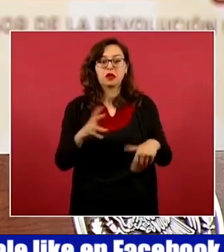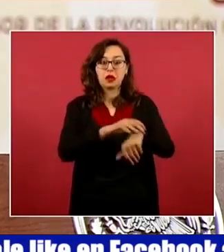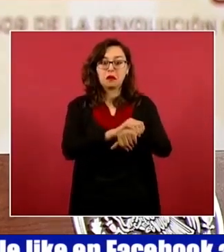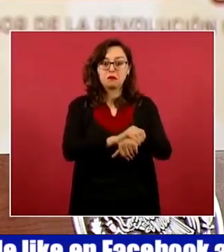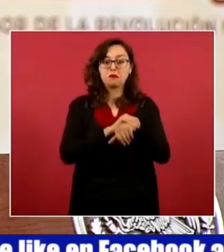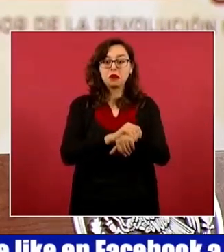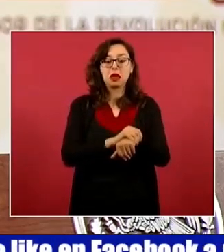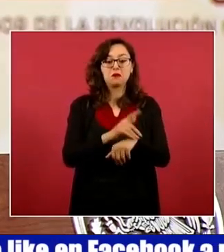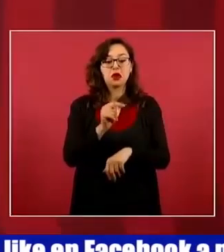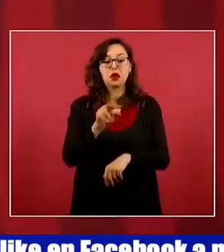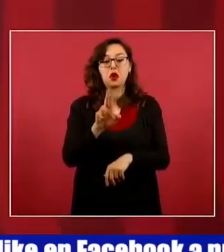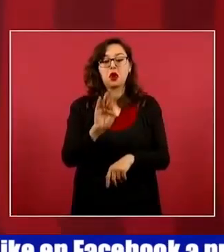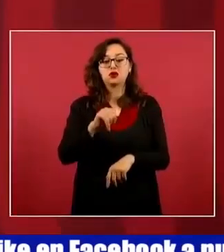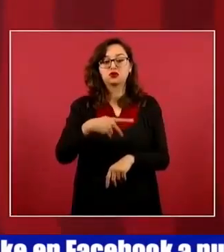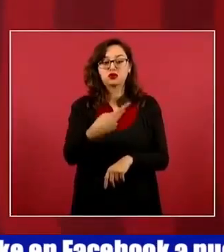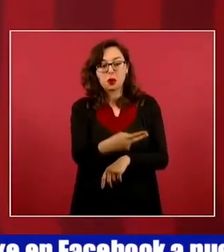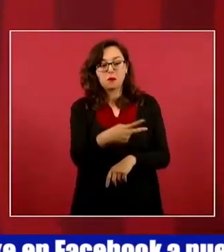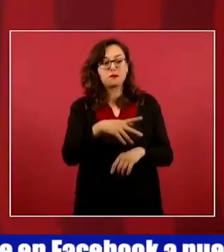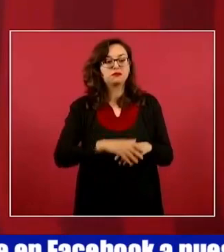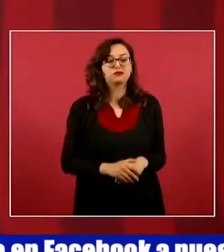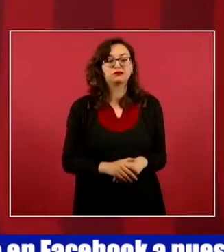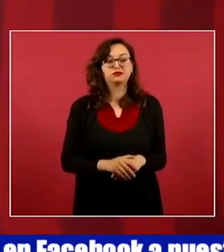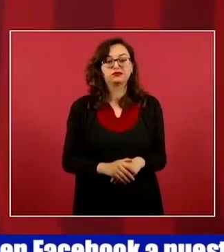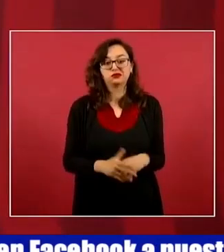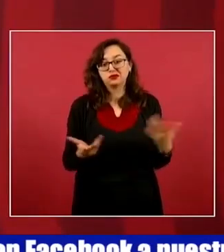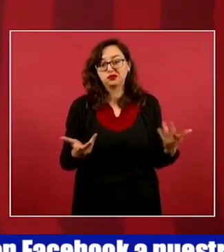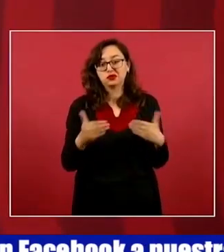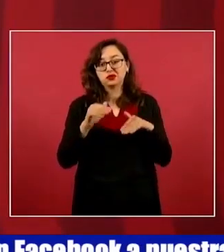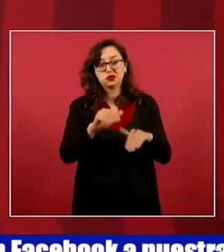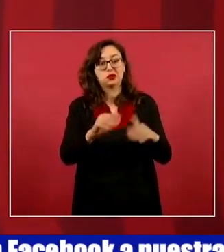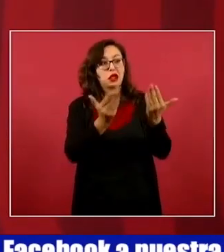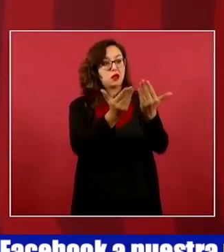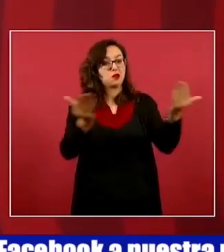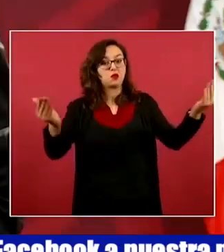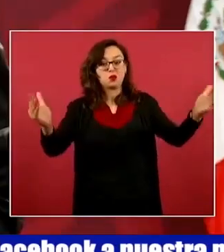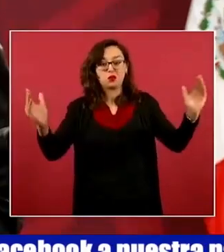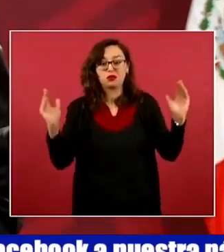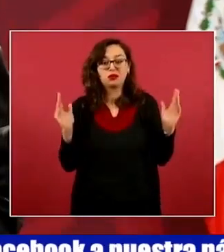con lo del muro, en eso no hay coincidencia.